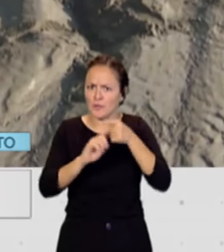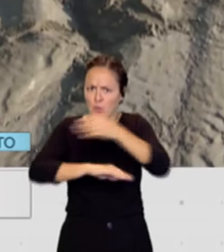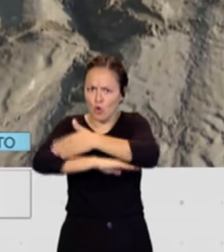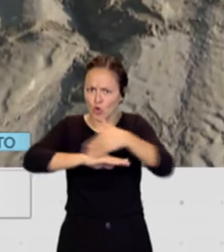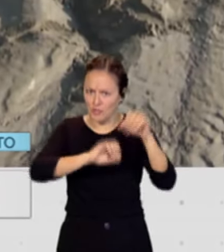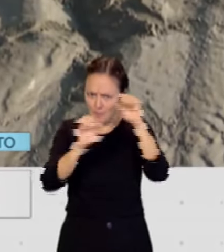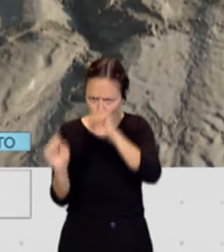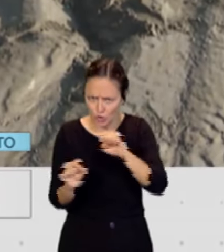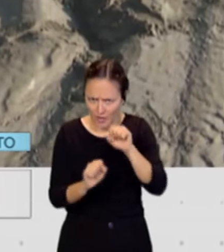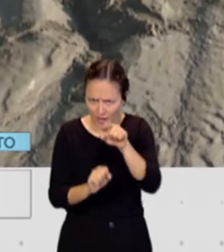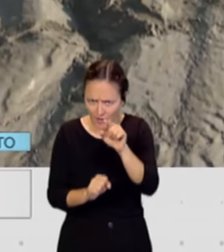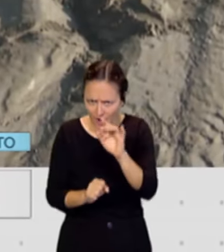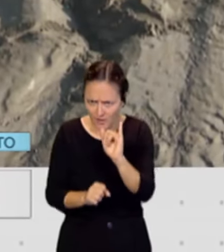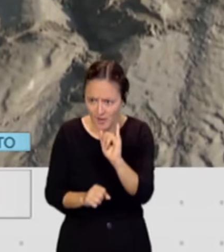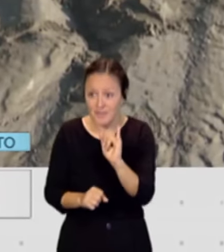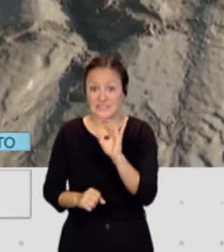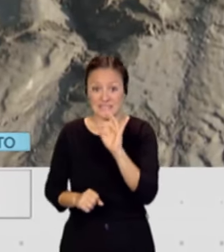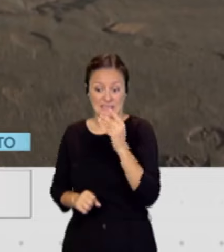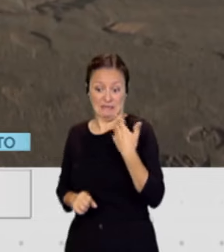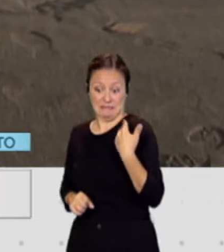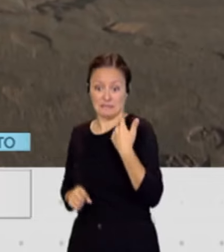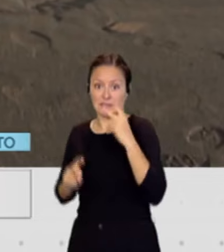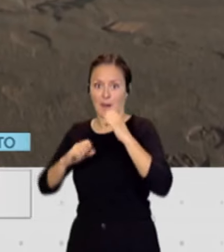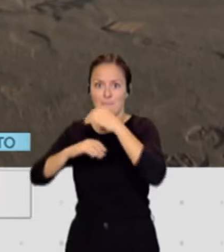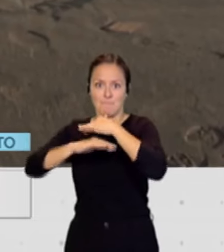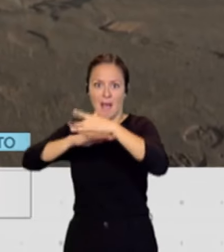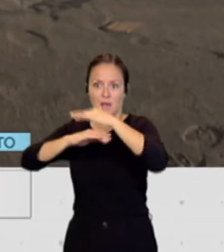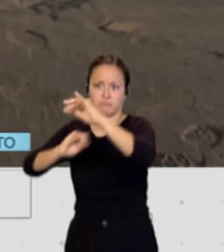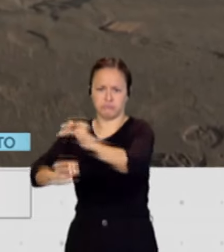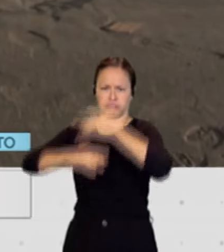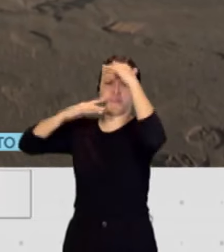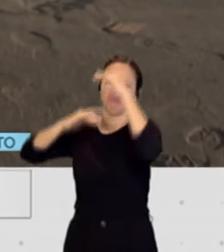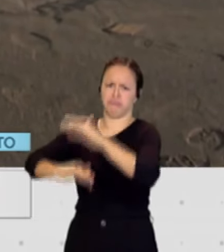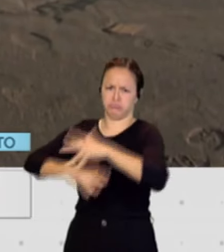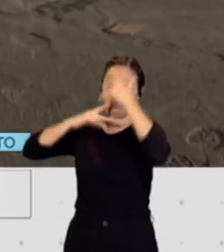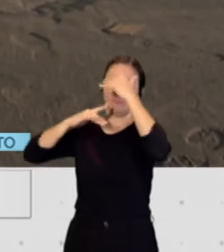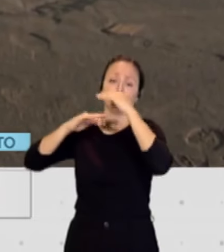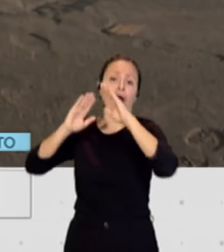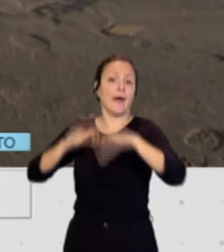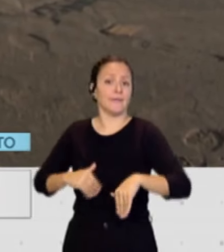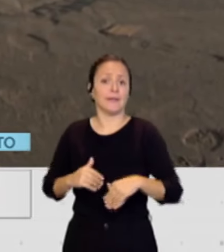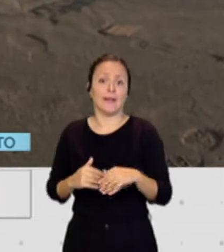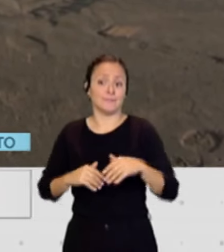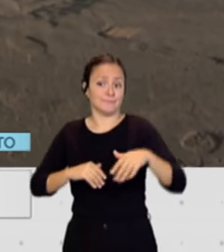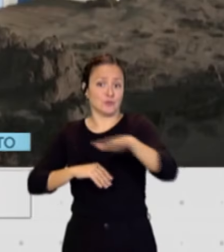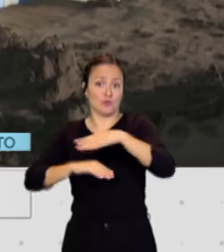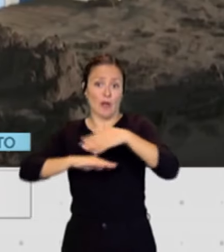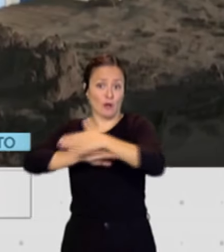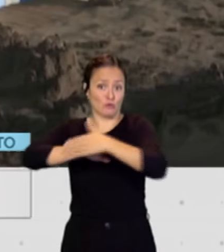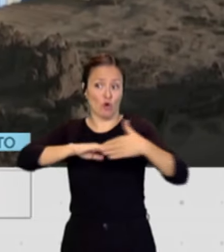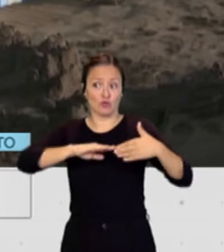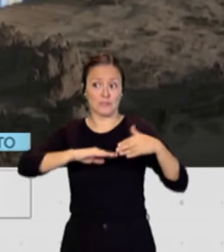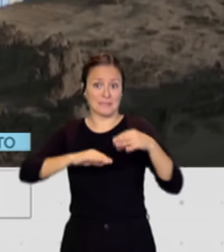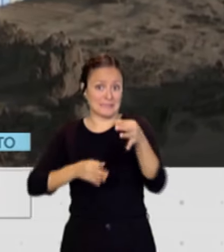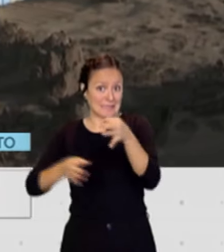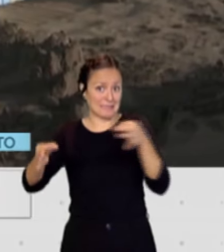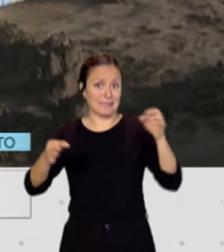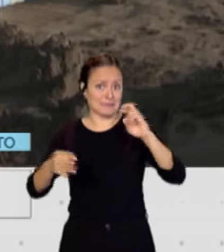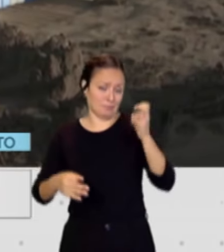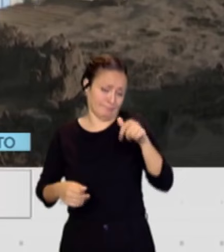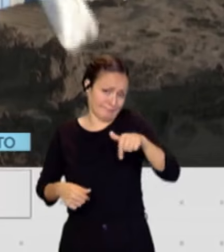sufríamos hace hace algunos días No esos embates del mar y vimos como Eh pues ocasionaba daños en el el litoral de de de varias islas en La